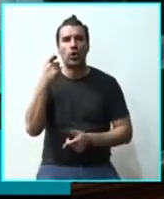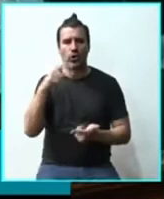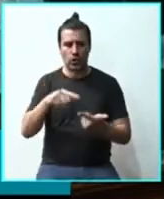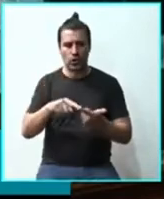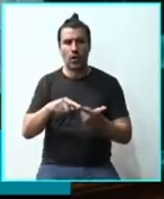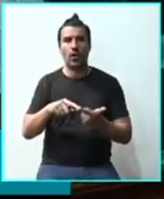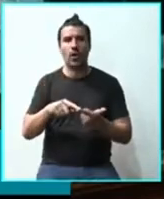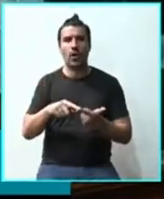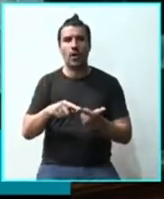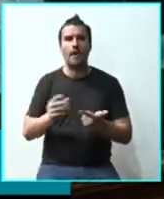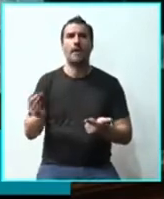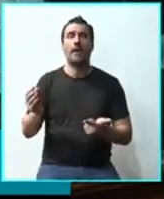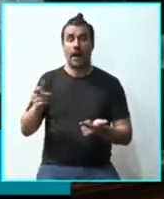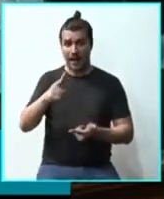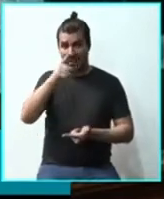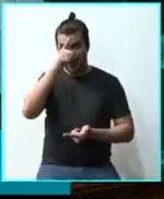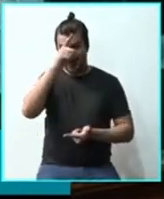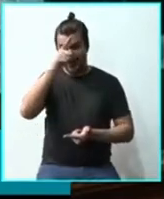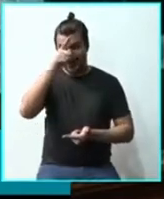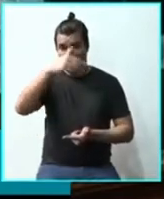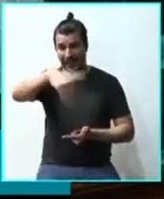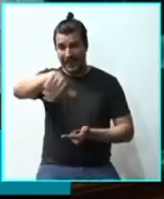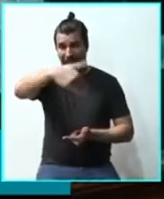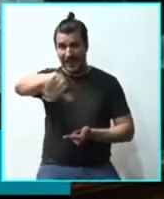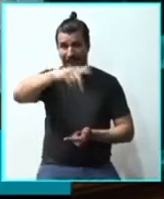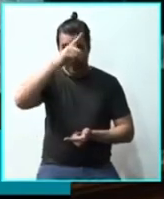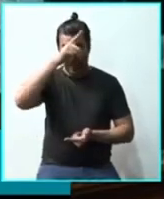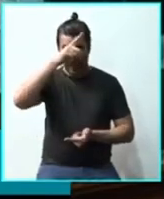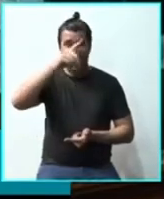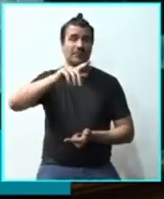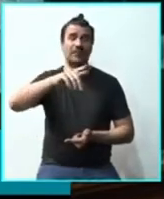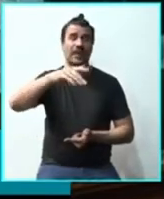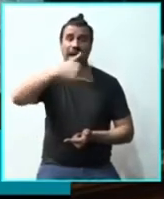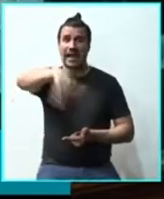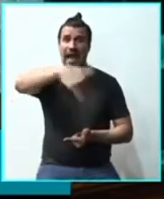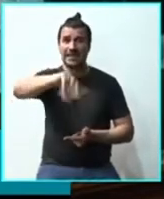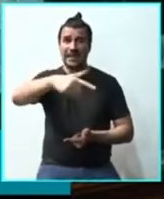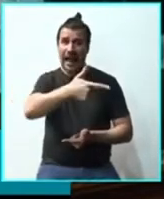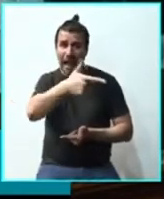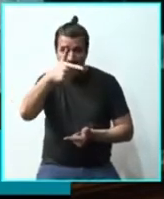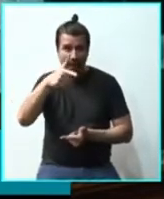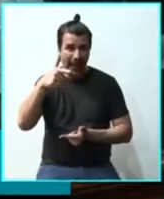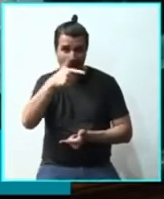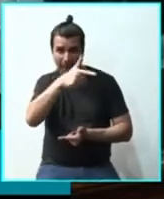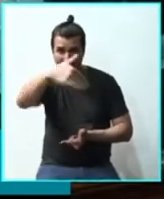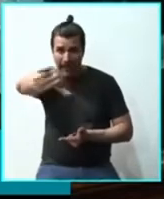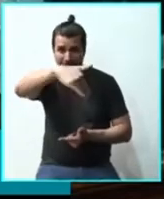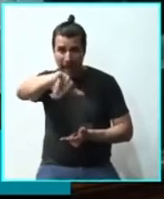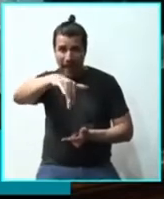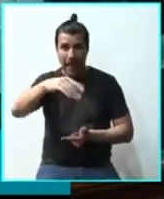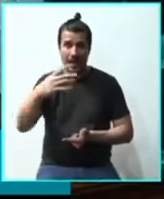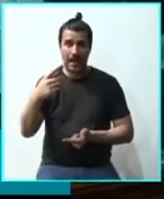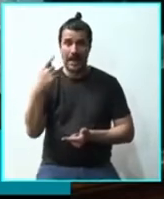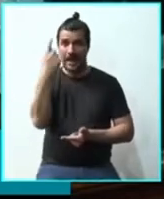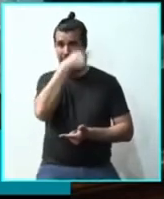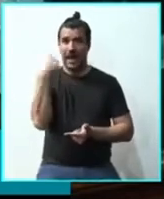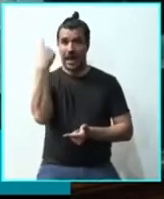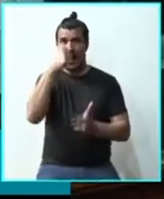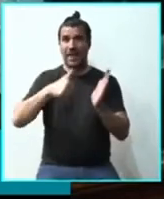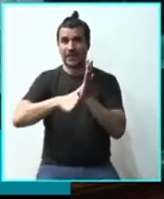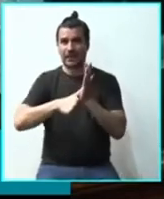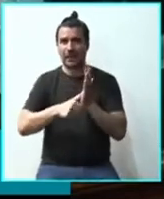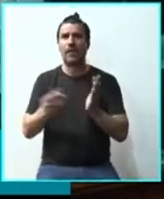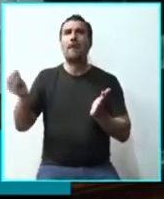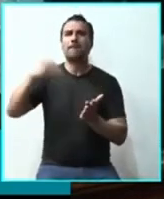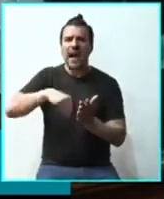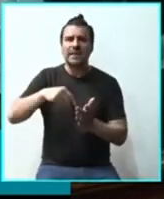facial, de videovigilancia en este ámbito. Y además pedimos expresamente poder convocar, o sea, que los representantes